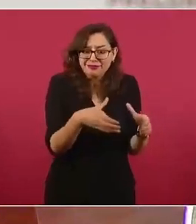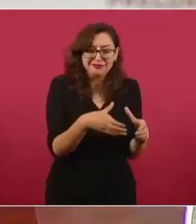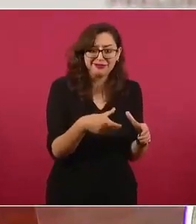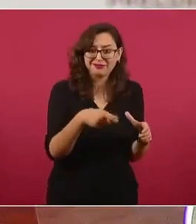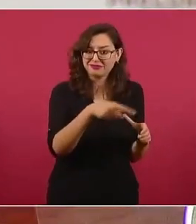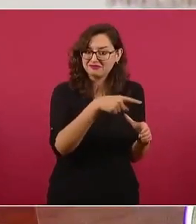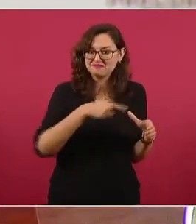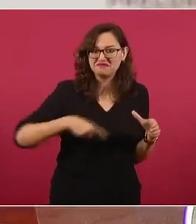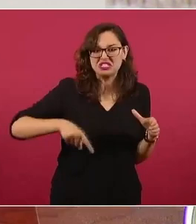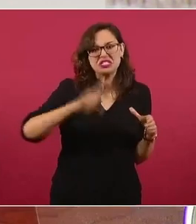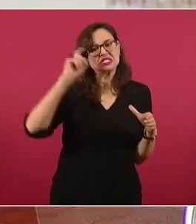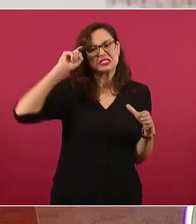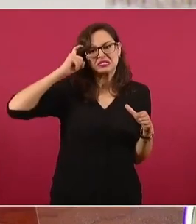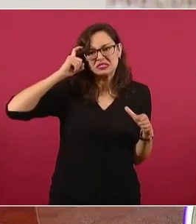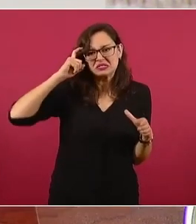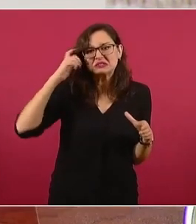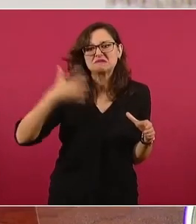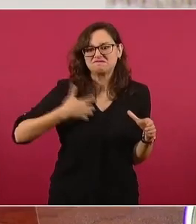porque